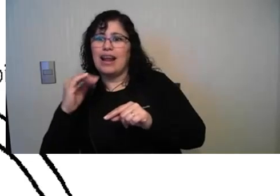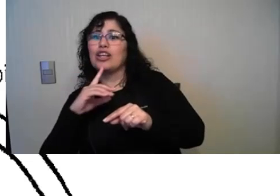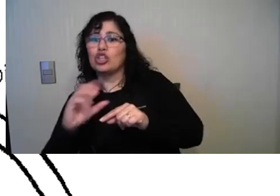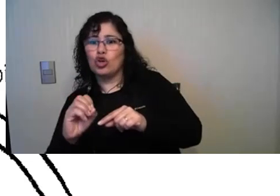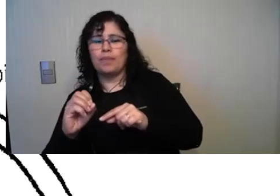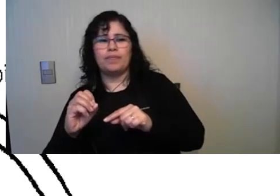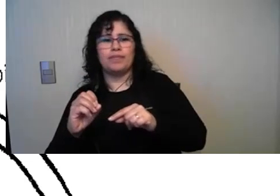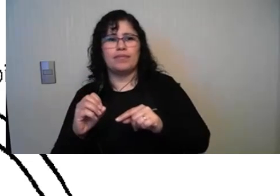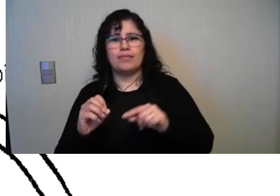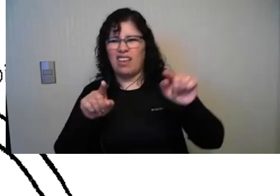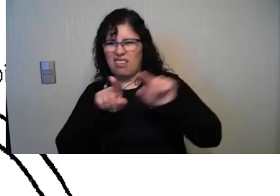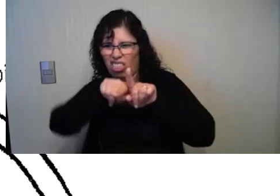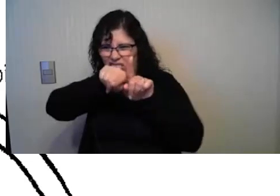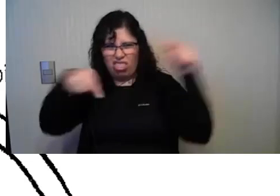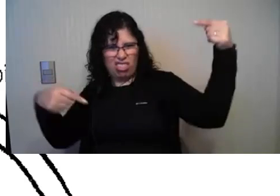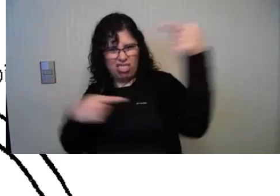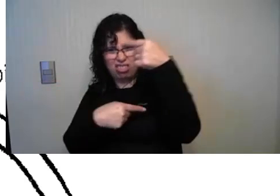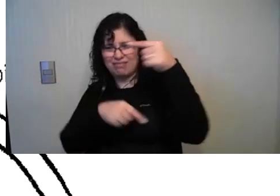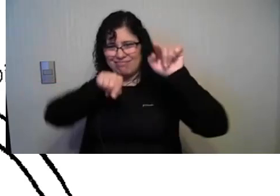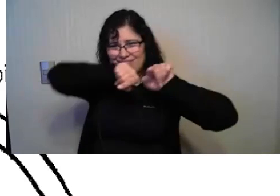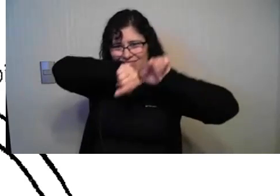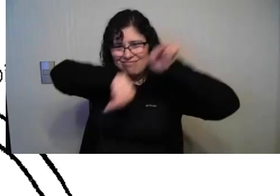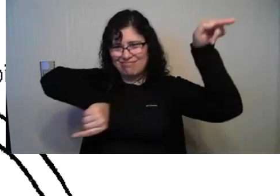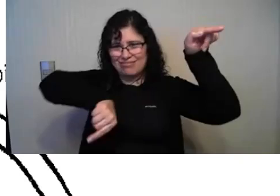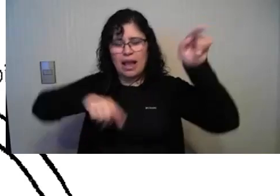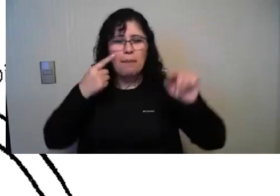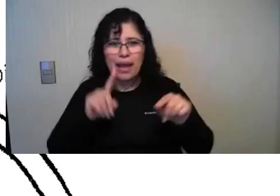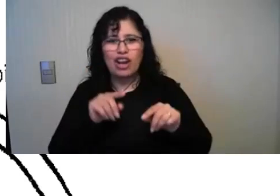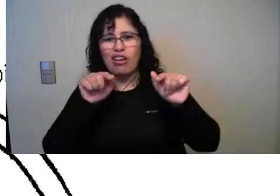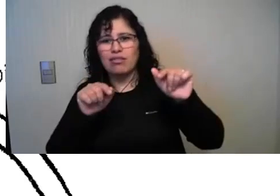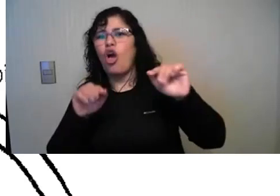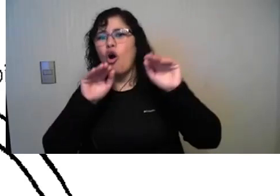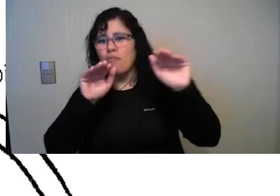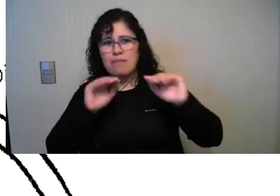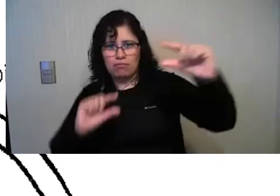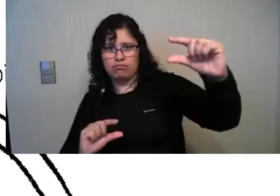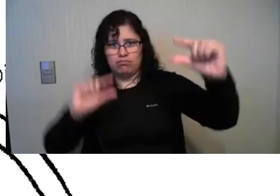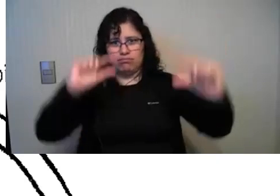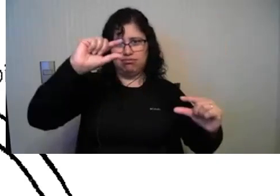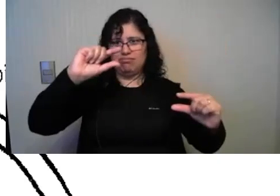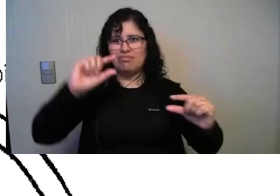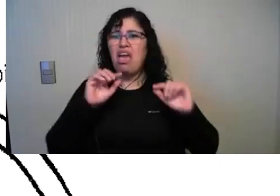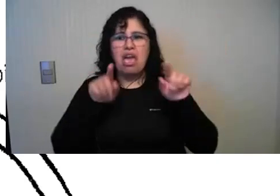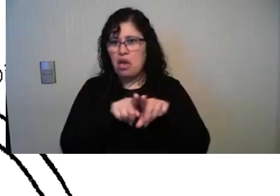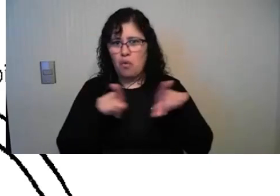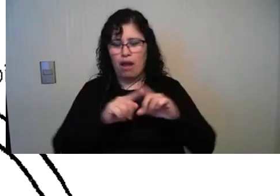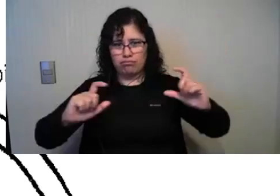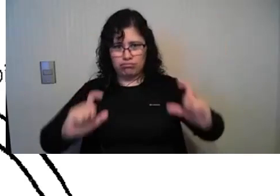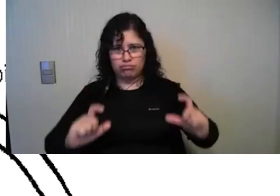contrario, pero esto también se replica acá, y esto también se replica acá, como esto se replica también en el lado